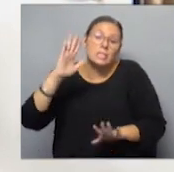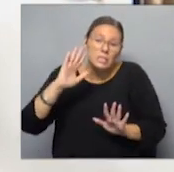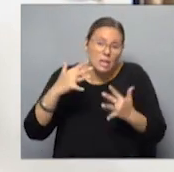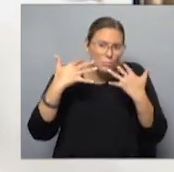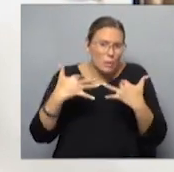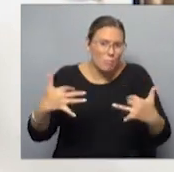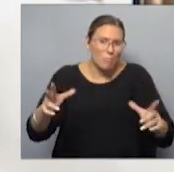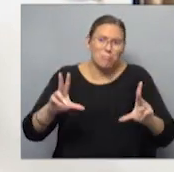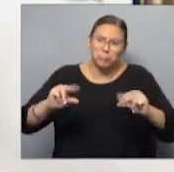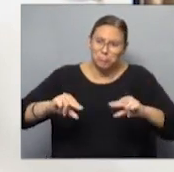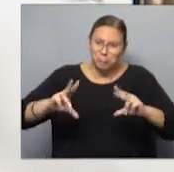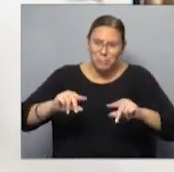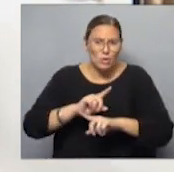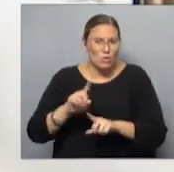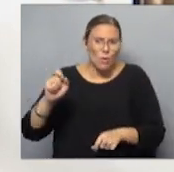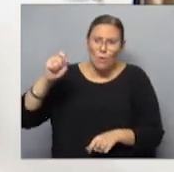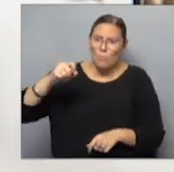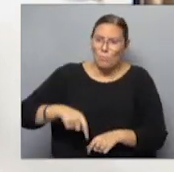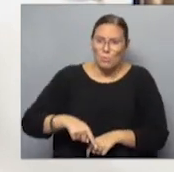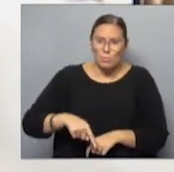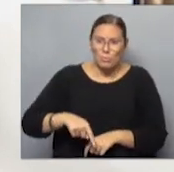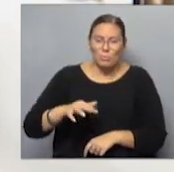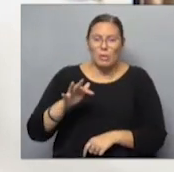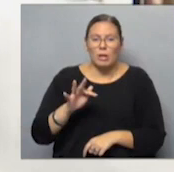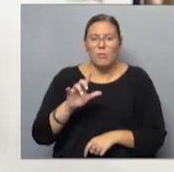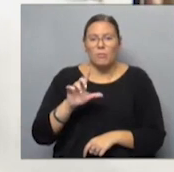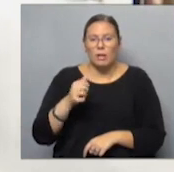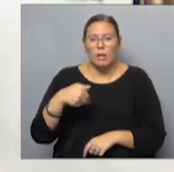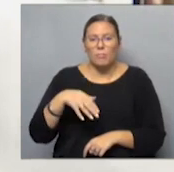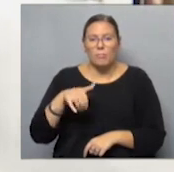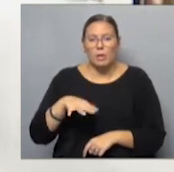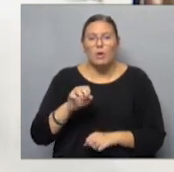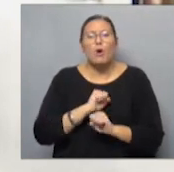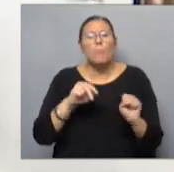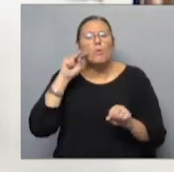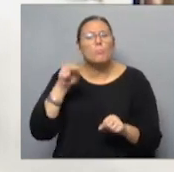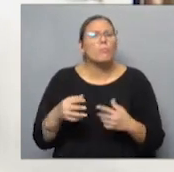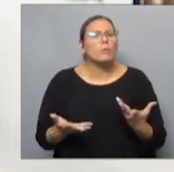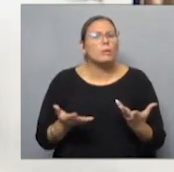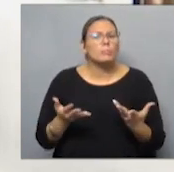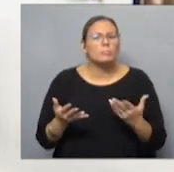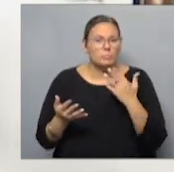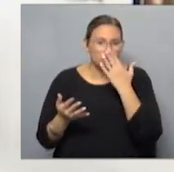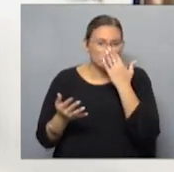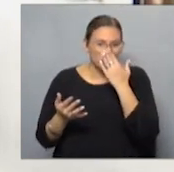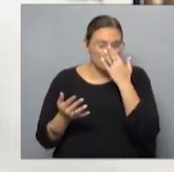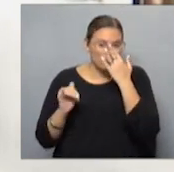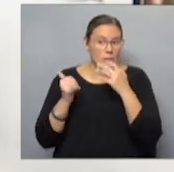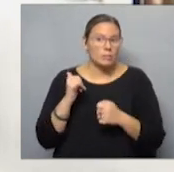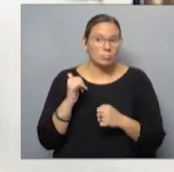fuera de lo común, fuera de lo que es típico de flamenco. ¿Qué vamos a poder ver en ese espectáculo?